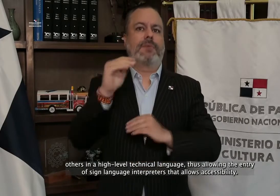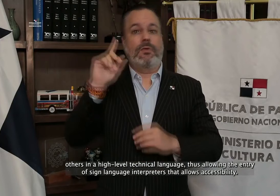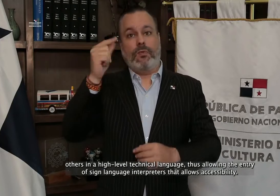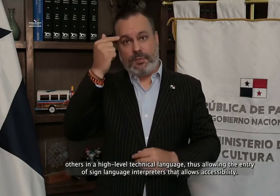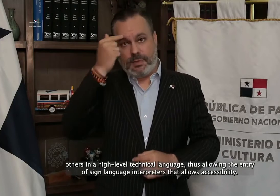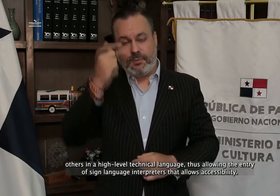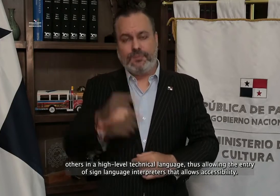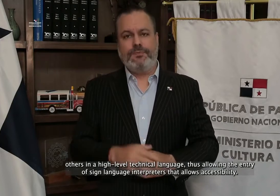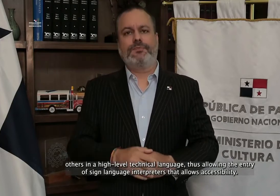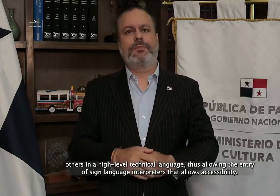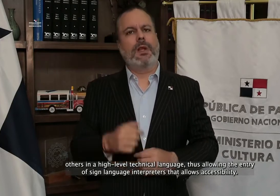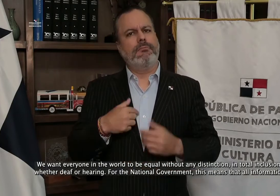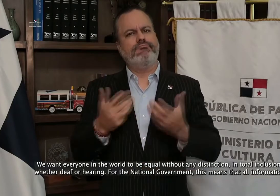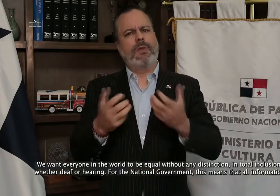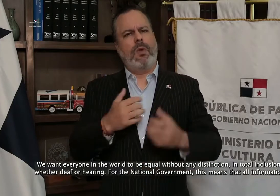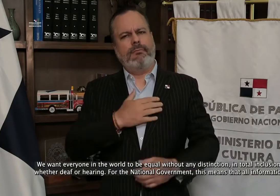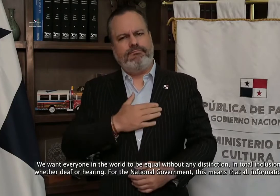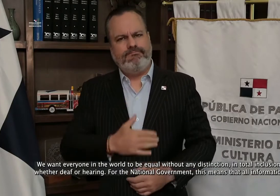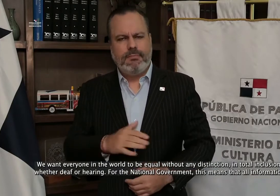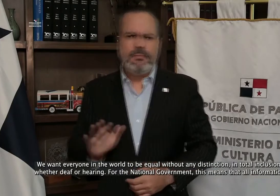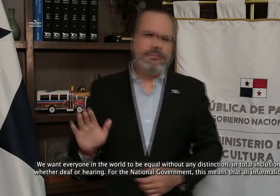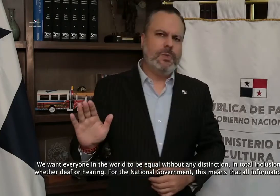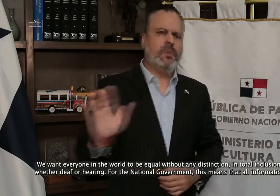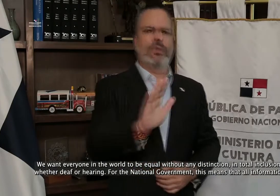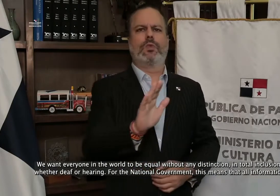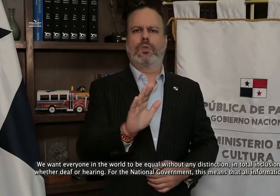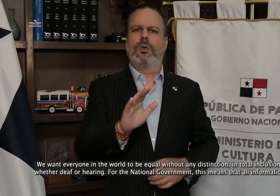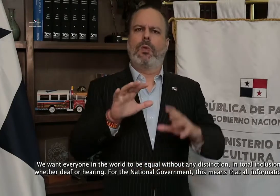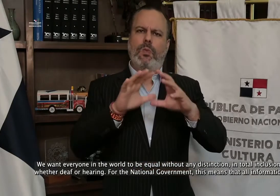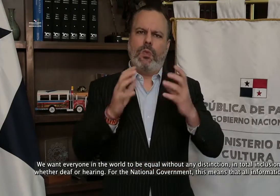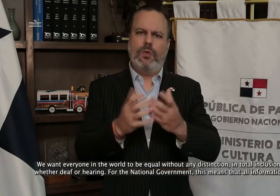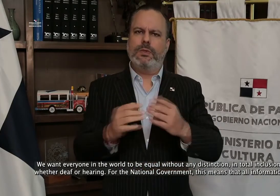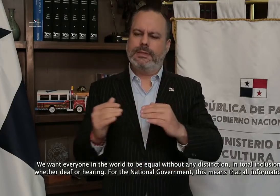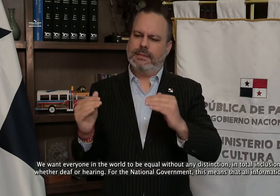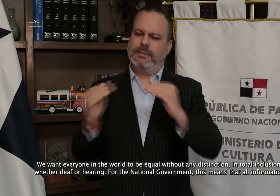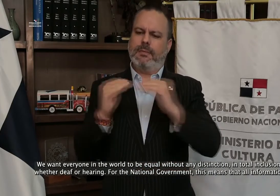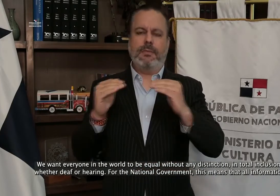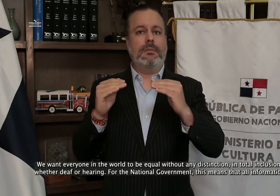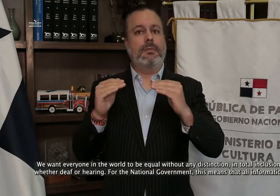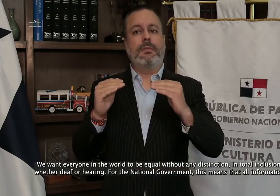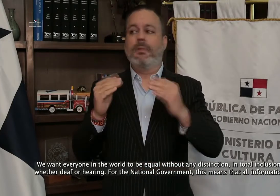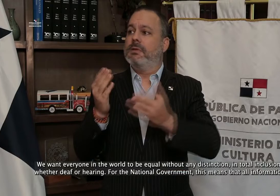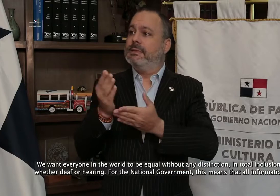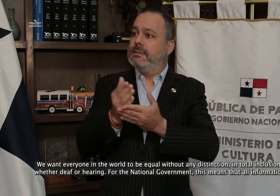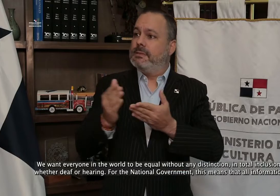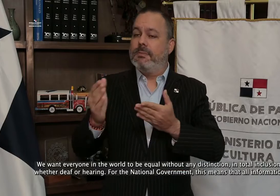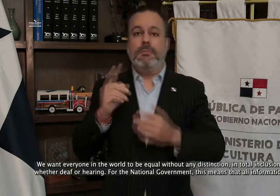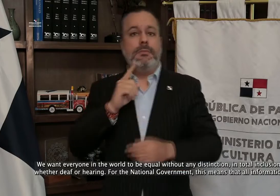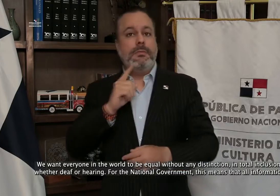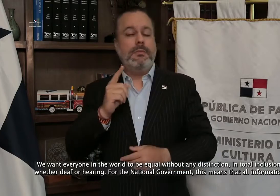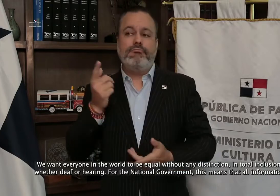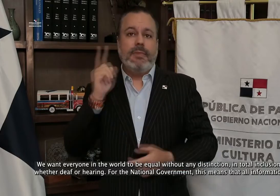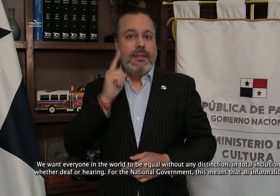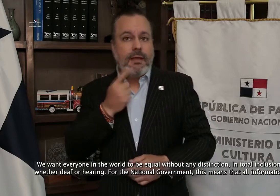para mí comunicarme con todos los demás en lenguaje técnico de alto nivel, permitiendo así la entrada